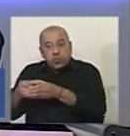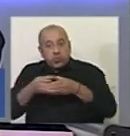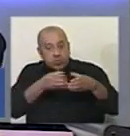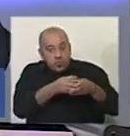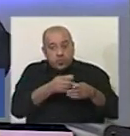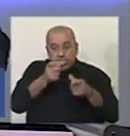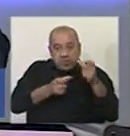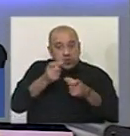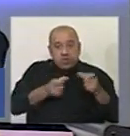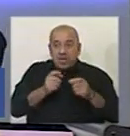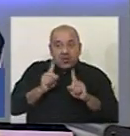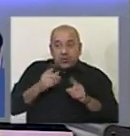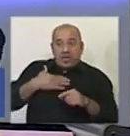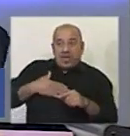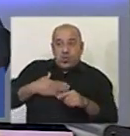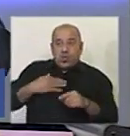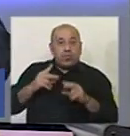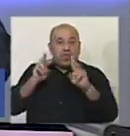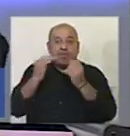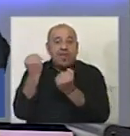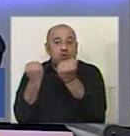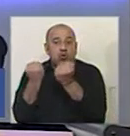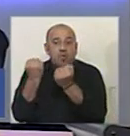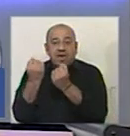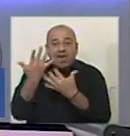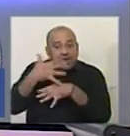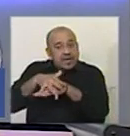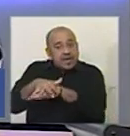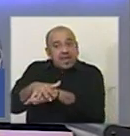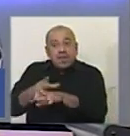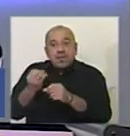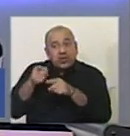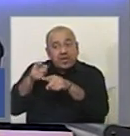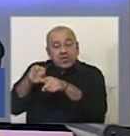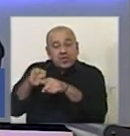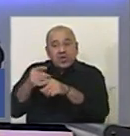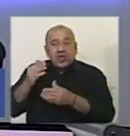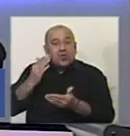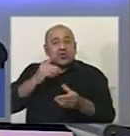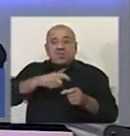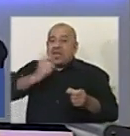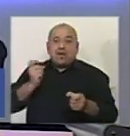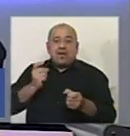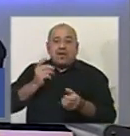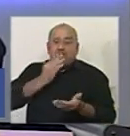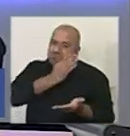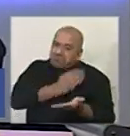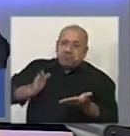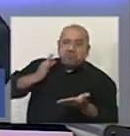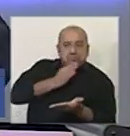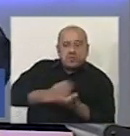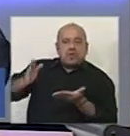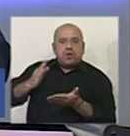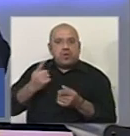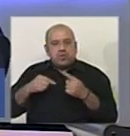dejados de lado por la globalización, por todos estos fenómenos que mencionábamos, de los tiempos que corren,